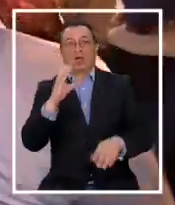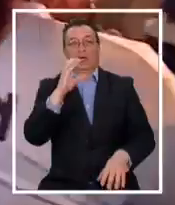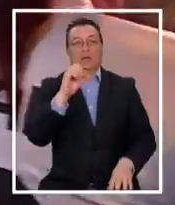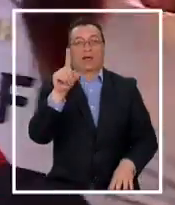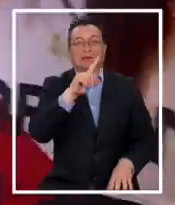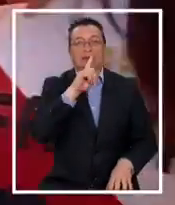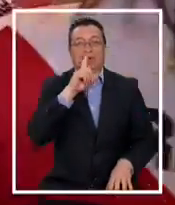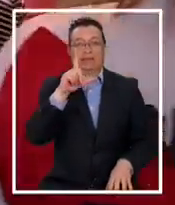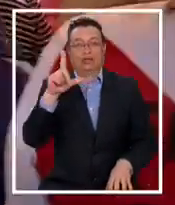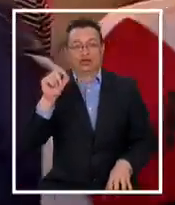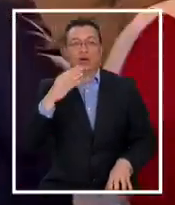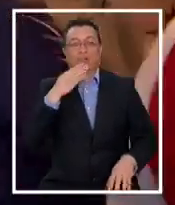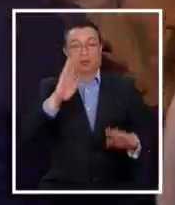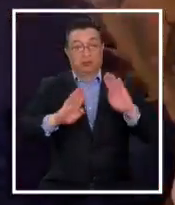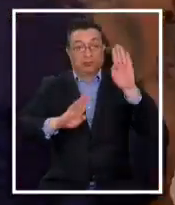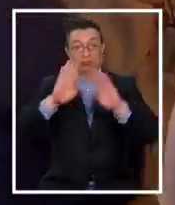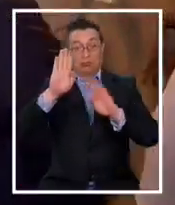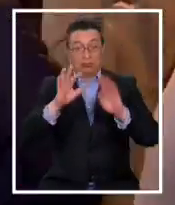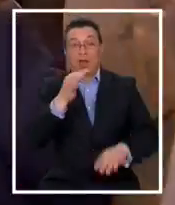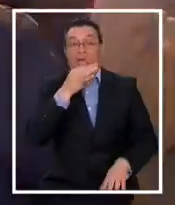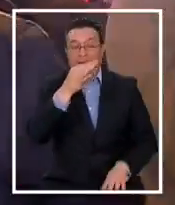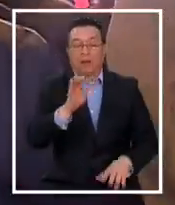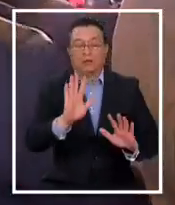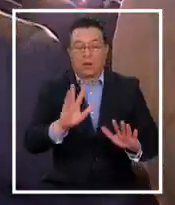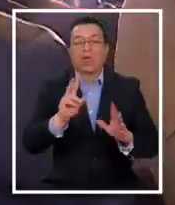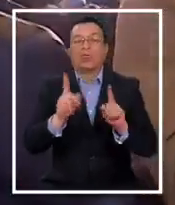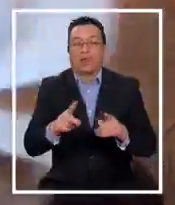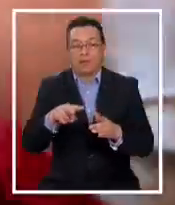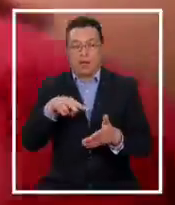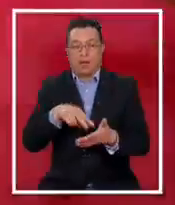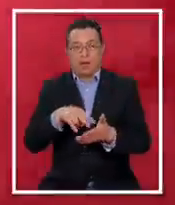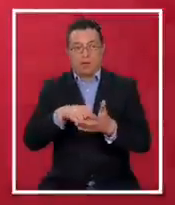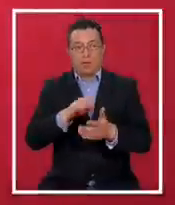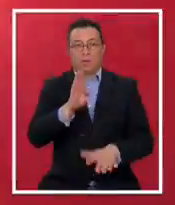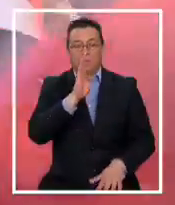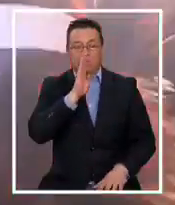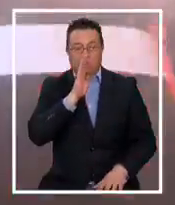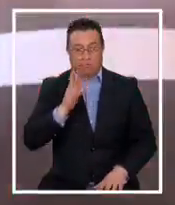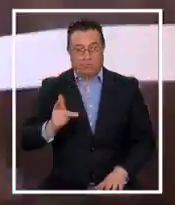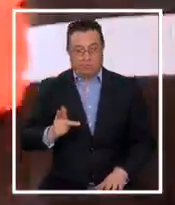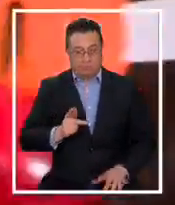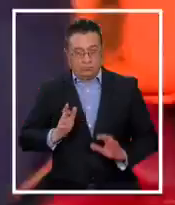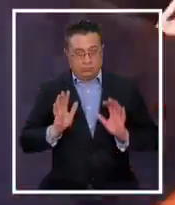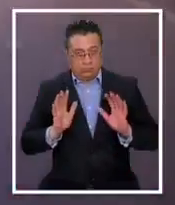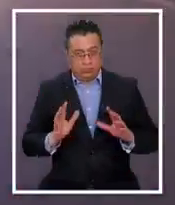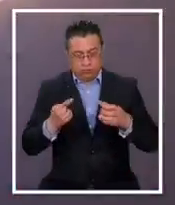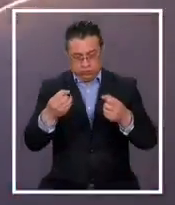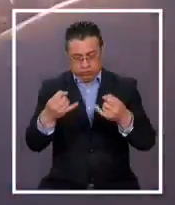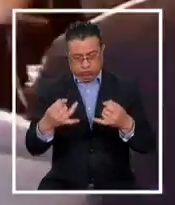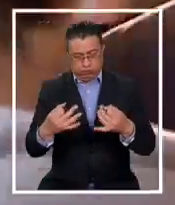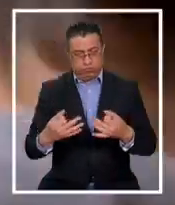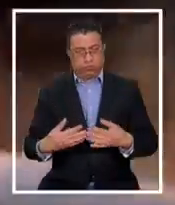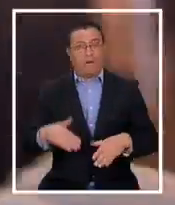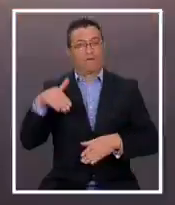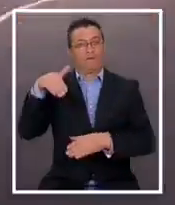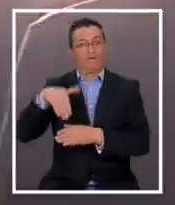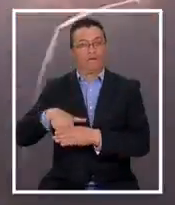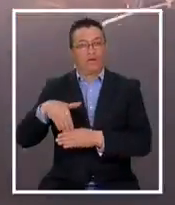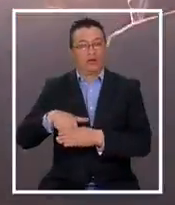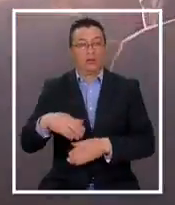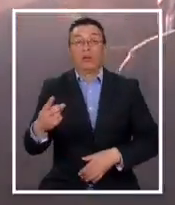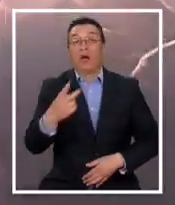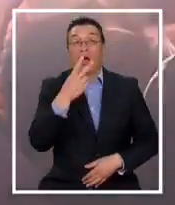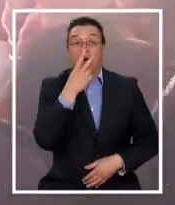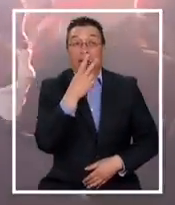castillo el candidato que ha dicho que hay que esperar con prudencia el conteo oficial de los votos veamos entonces